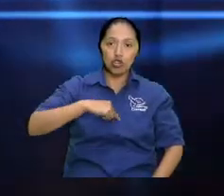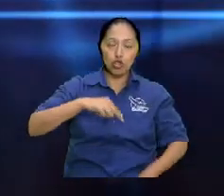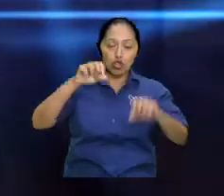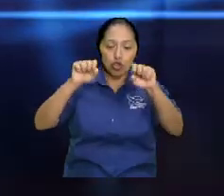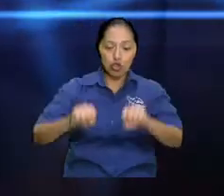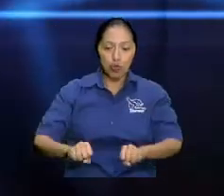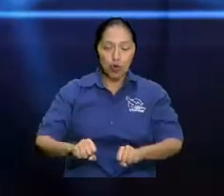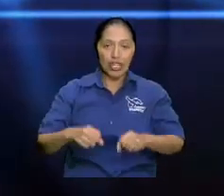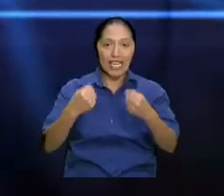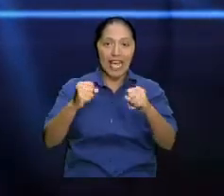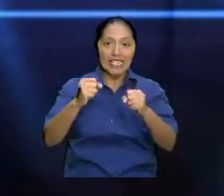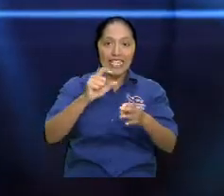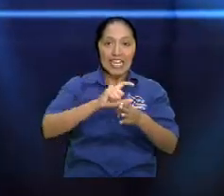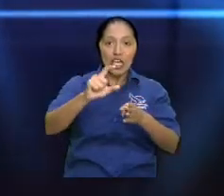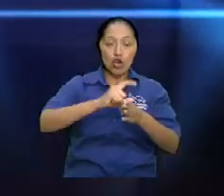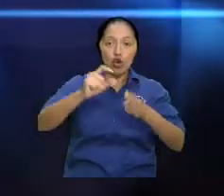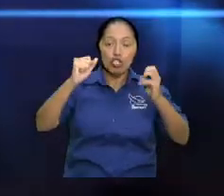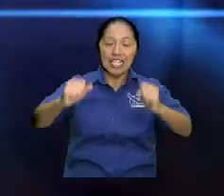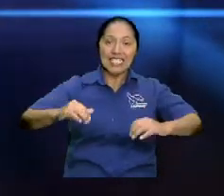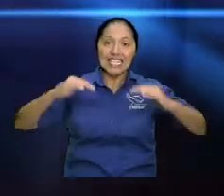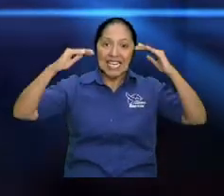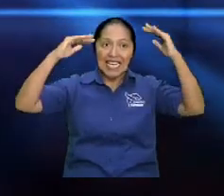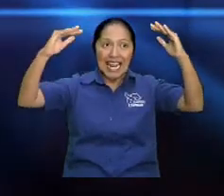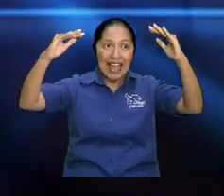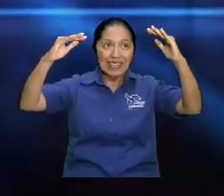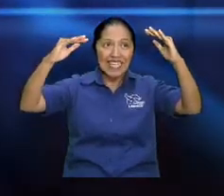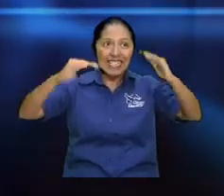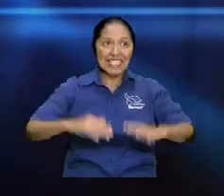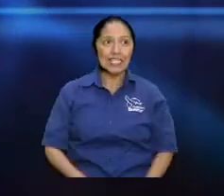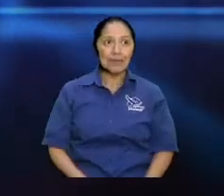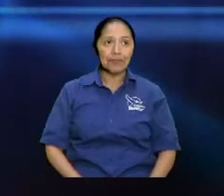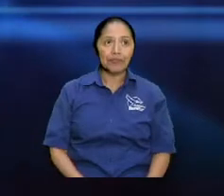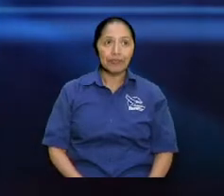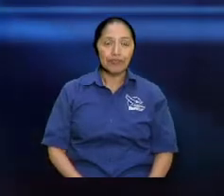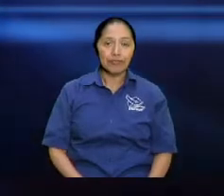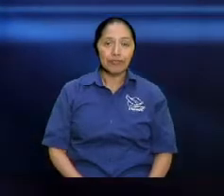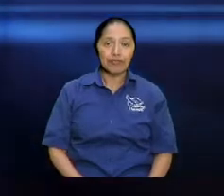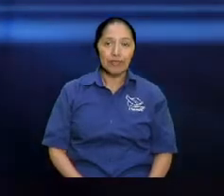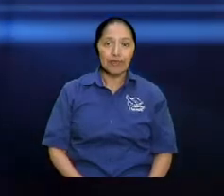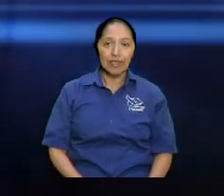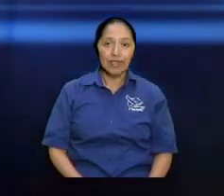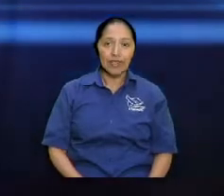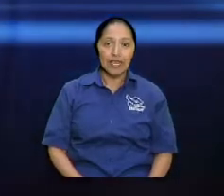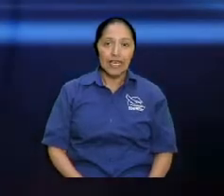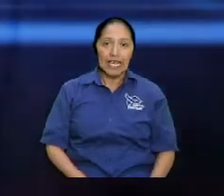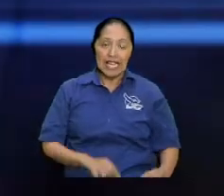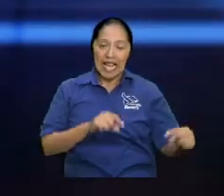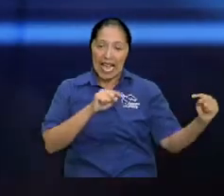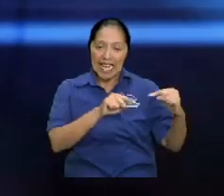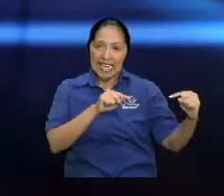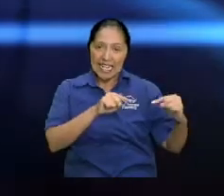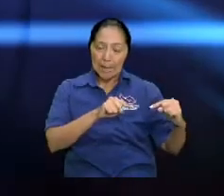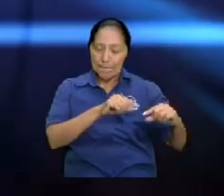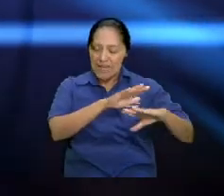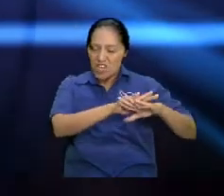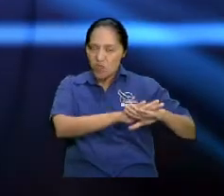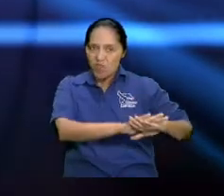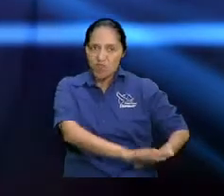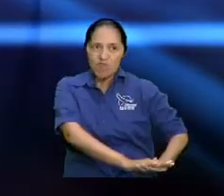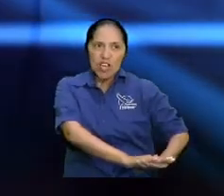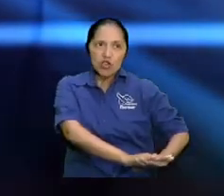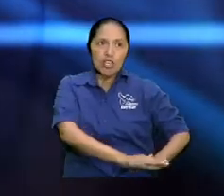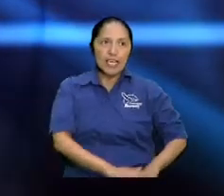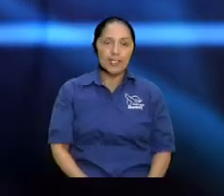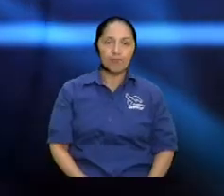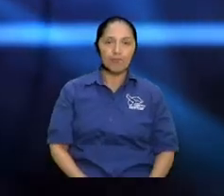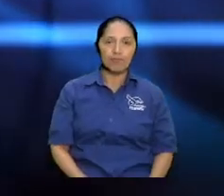versión. Entonces, nos recuerde, vamos a hacer proezas, vamos a hacer cosas que nadie, incluso en